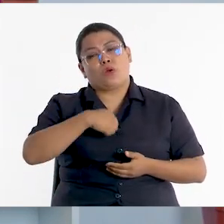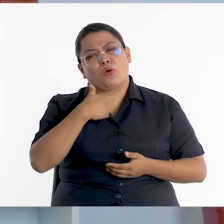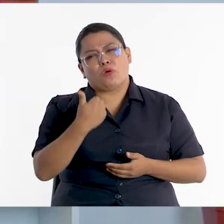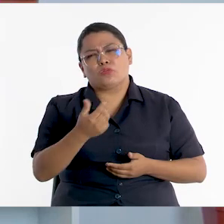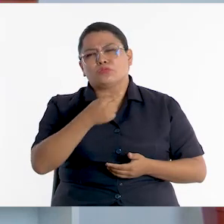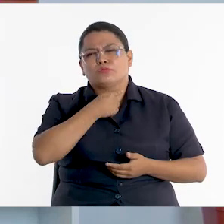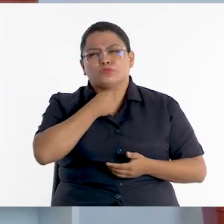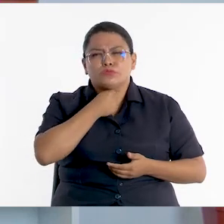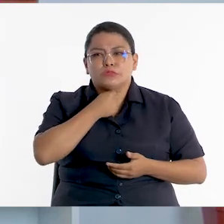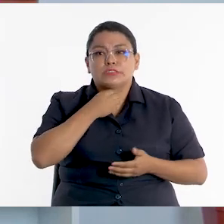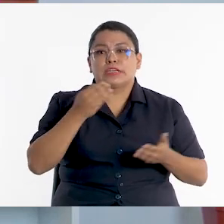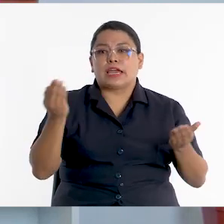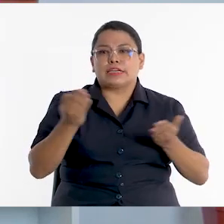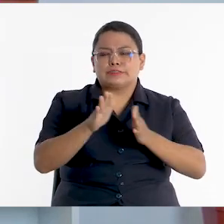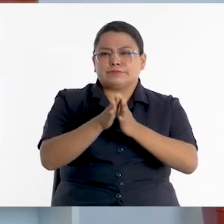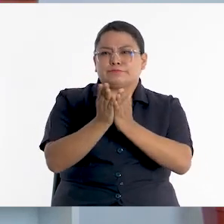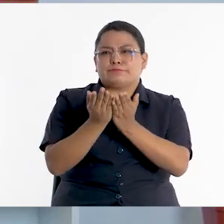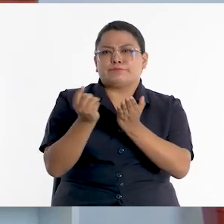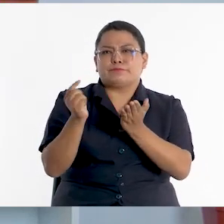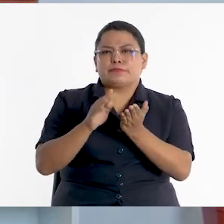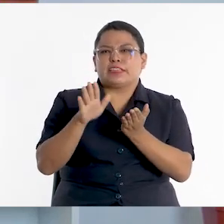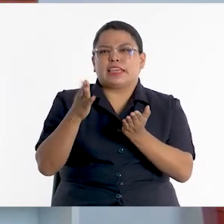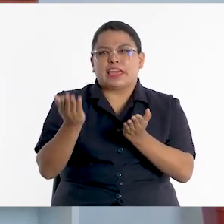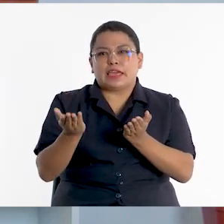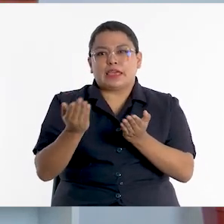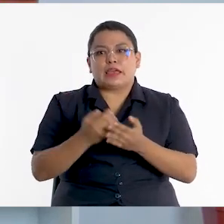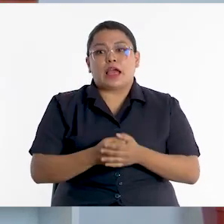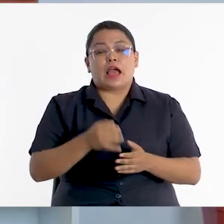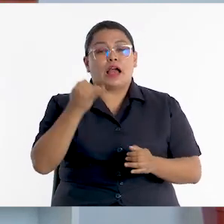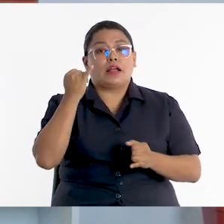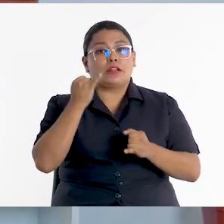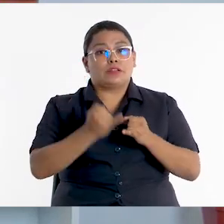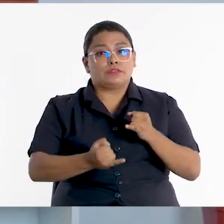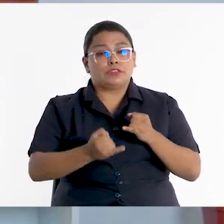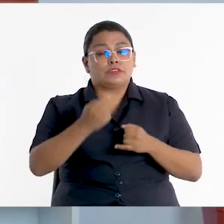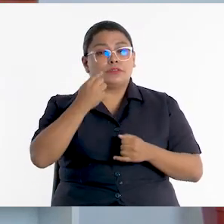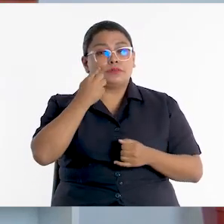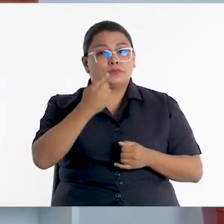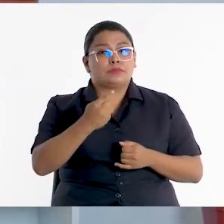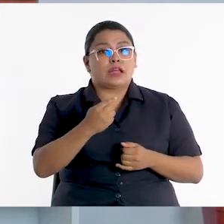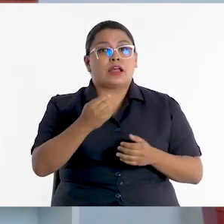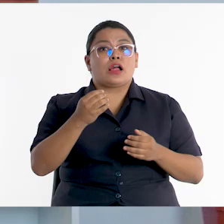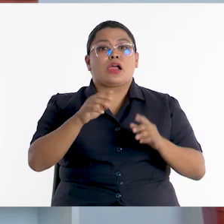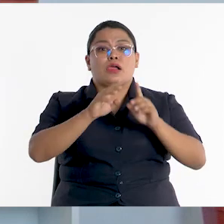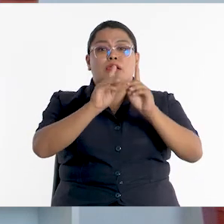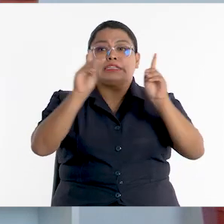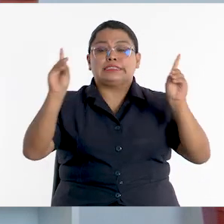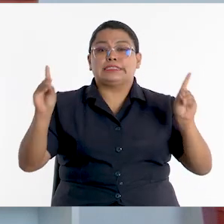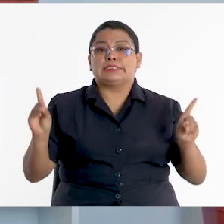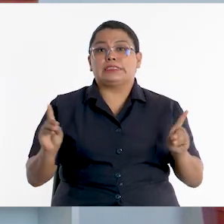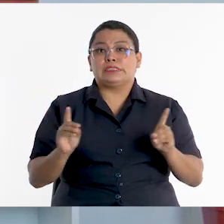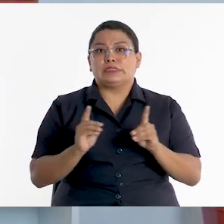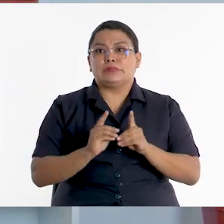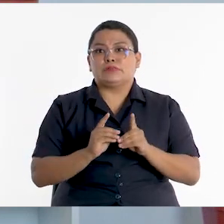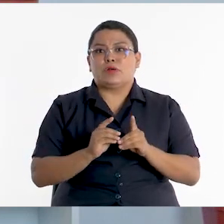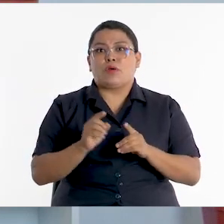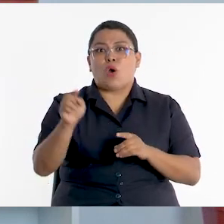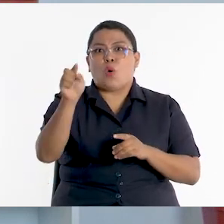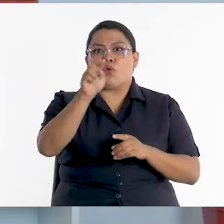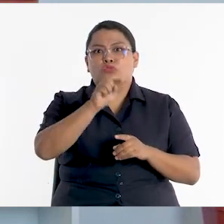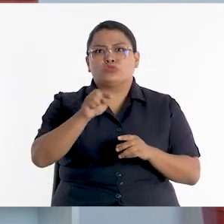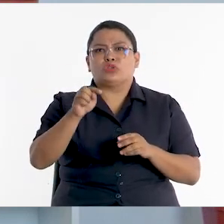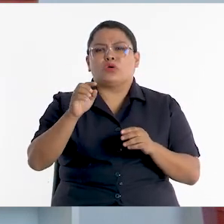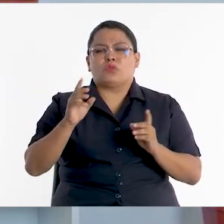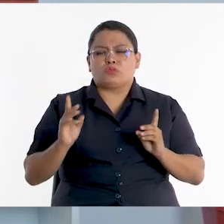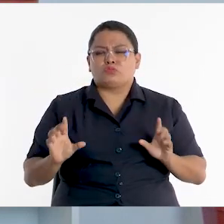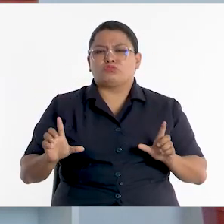cosa curiosa que pasa en los libros de texto es que al final aparecen unos diplomas. Y esos ustedes se